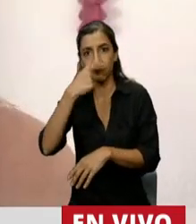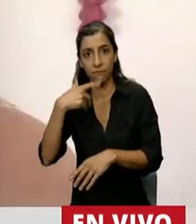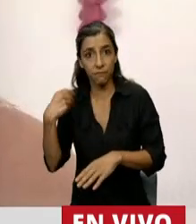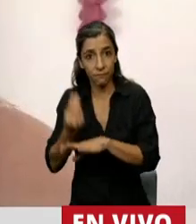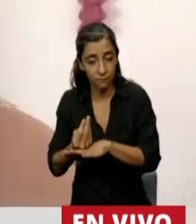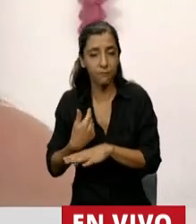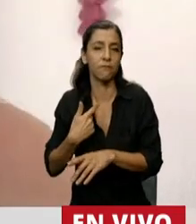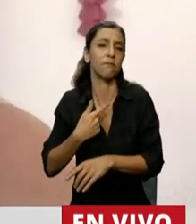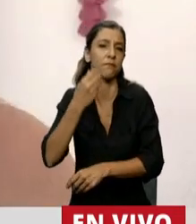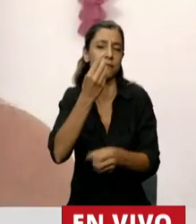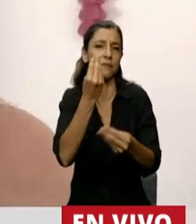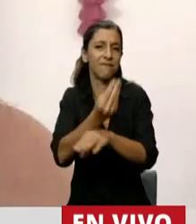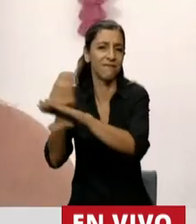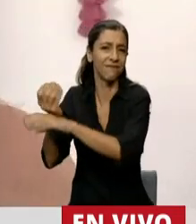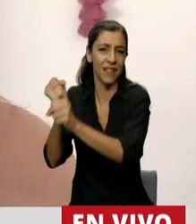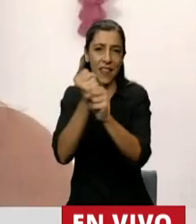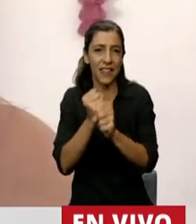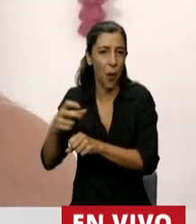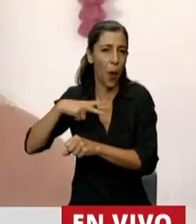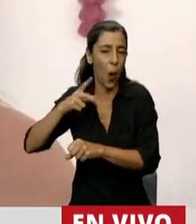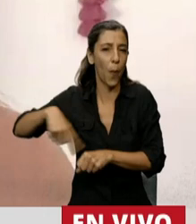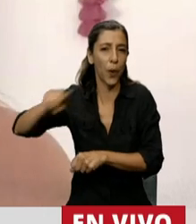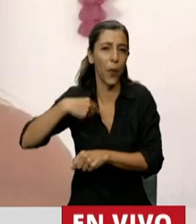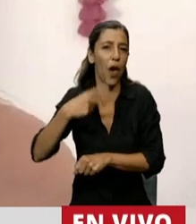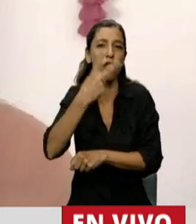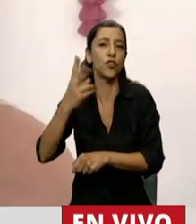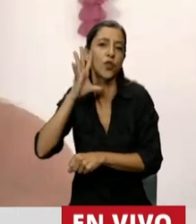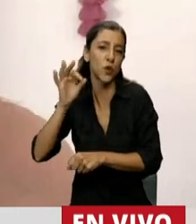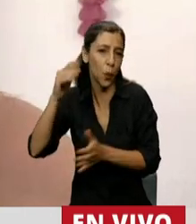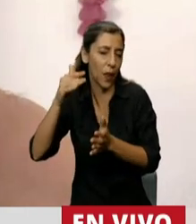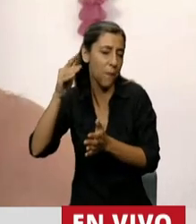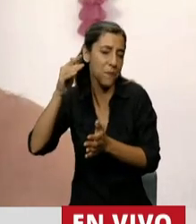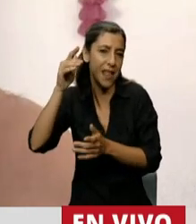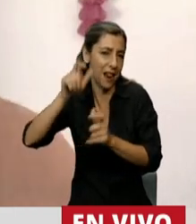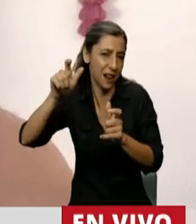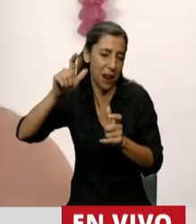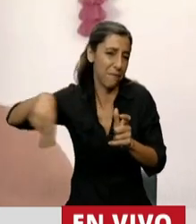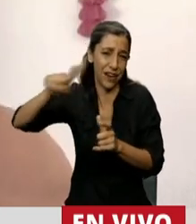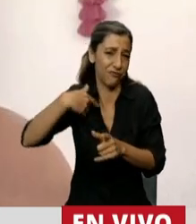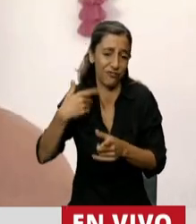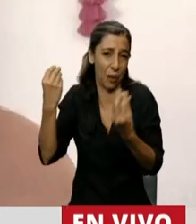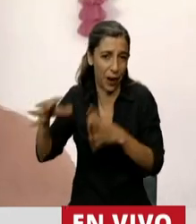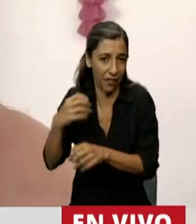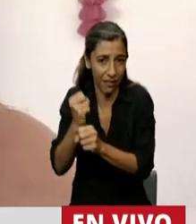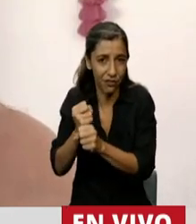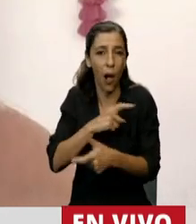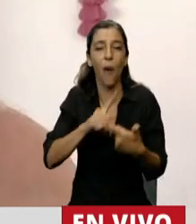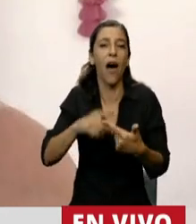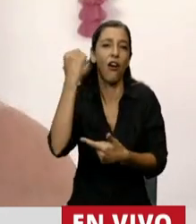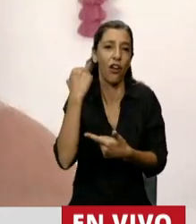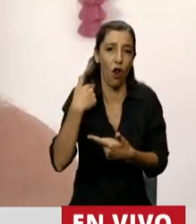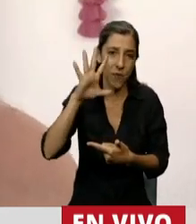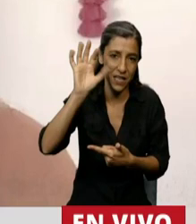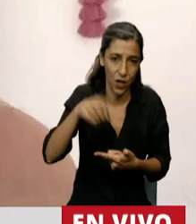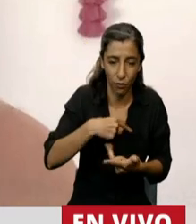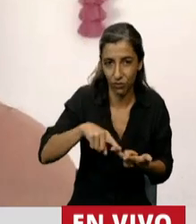trabajo privado, cayeron los salarios en un promedio también del 20%, cayó la actividad económica en un 5%, la